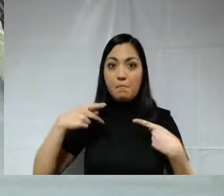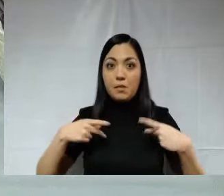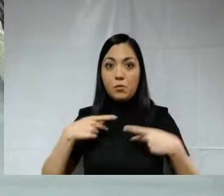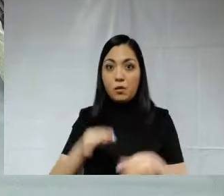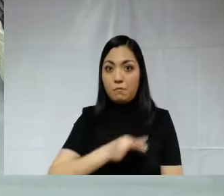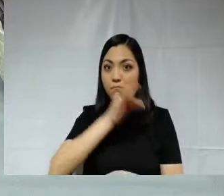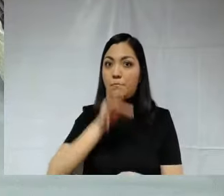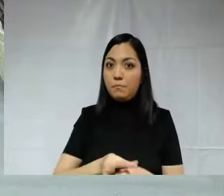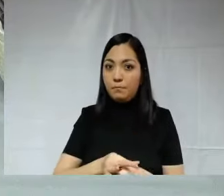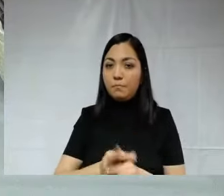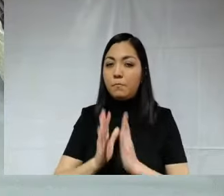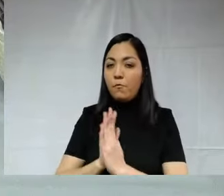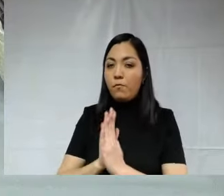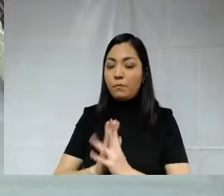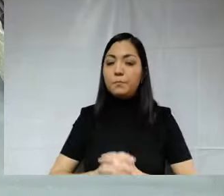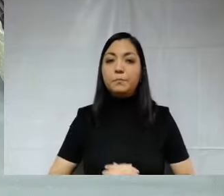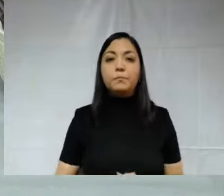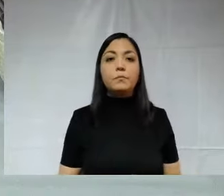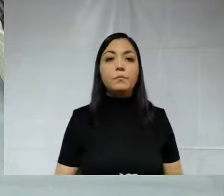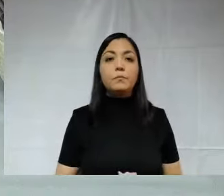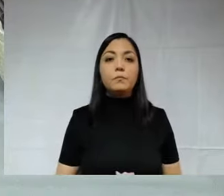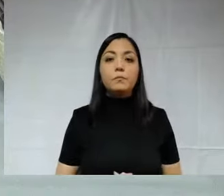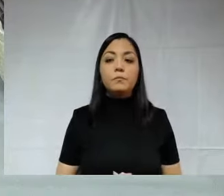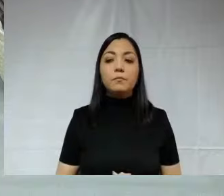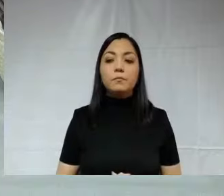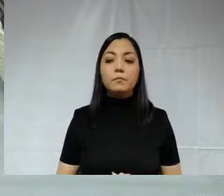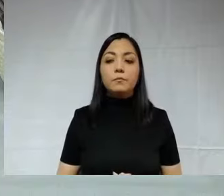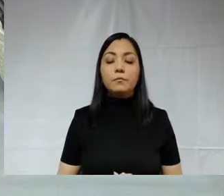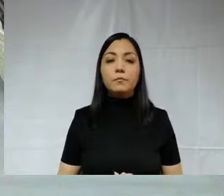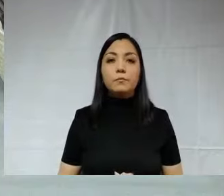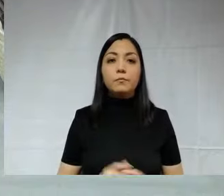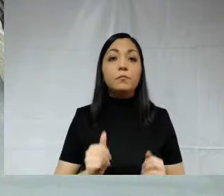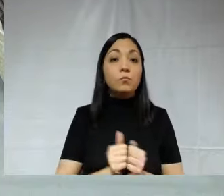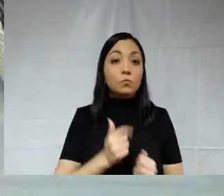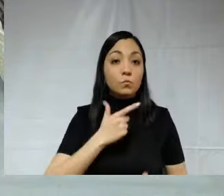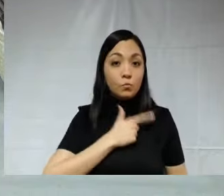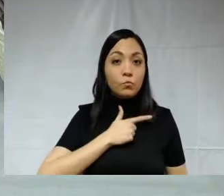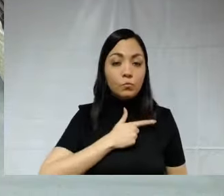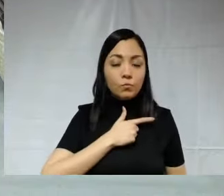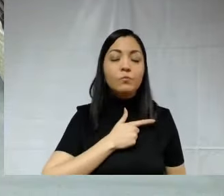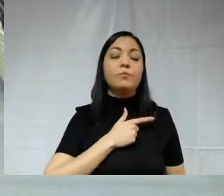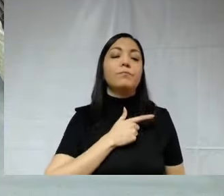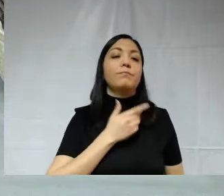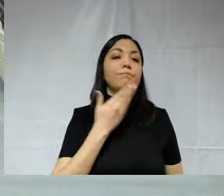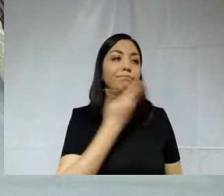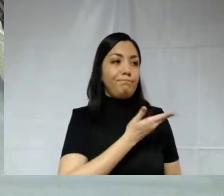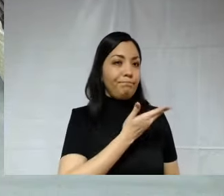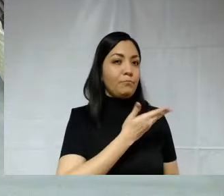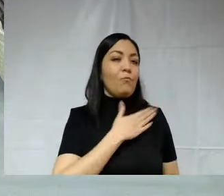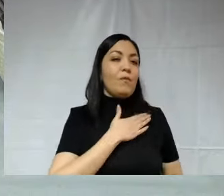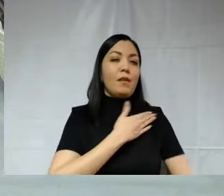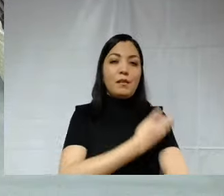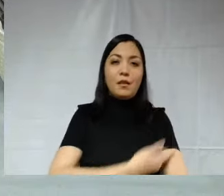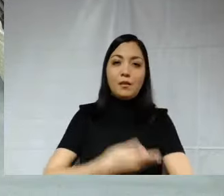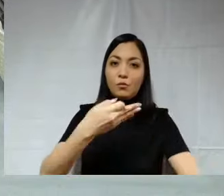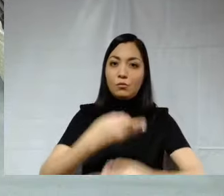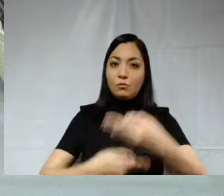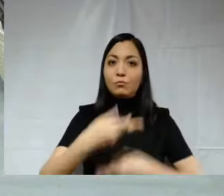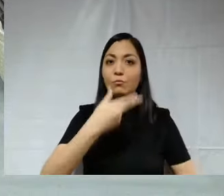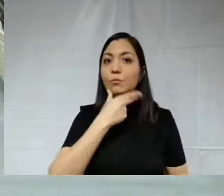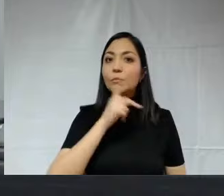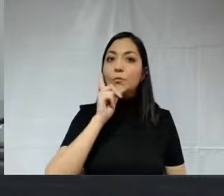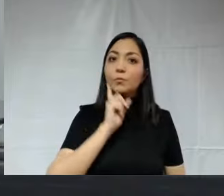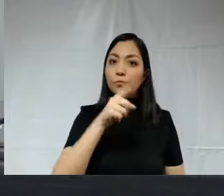con mucho gusto consejera presidenta Buenas tardes a todas y todos de conformidad con la atribución conferida en el artículo